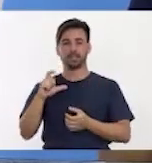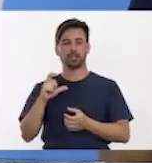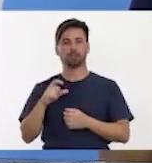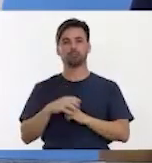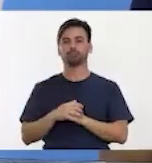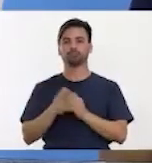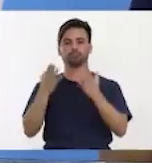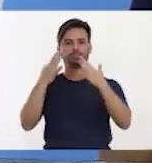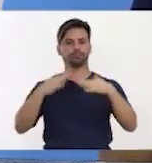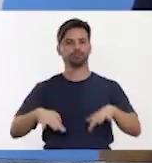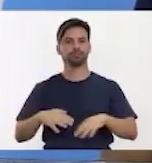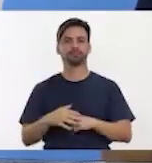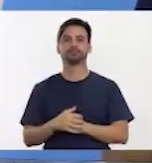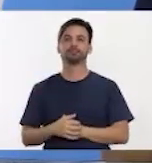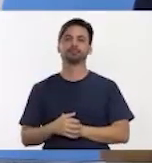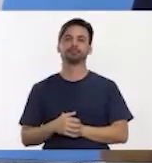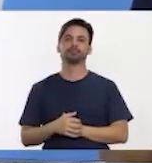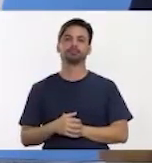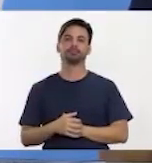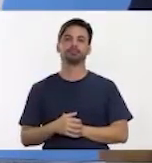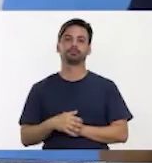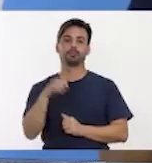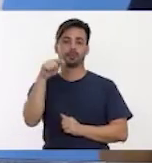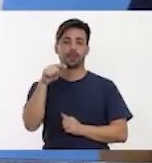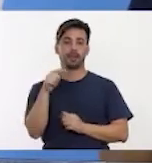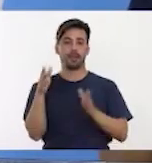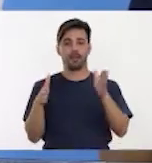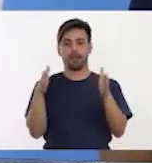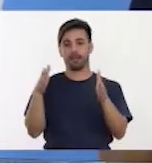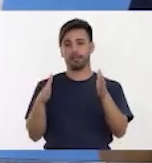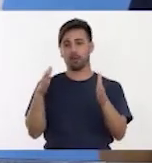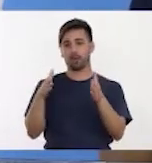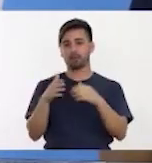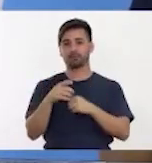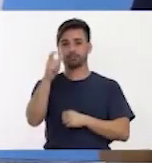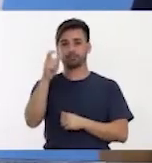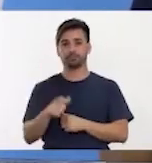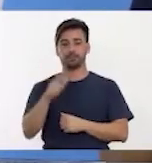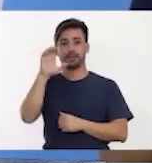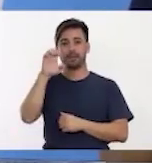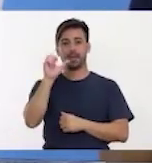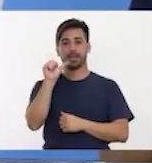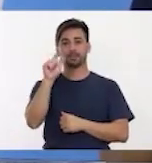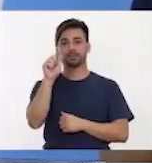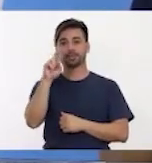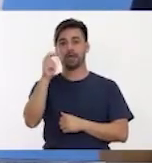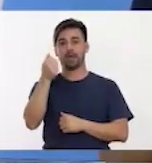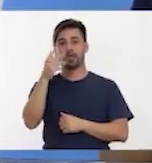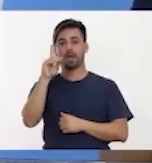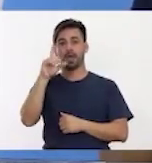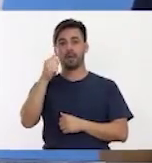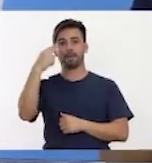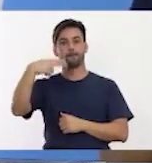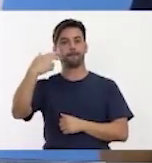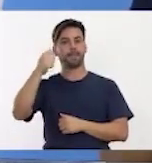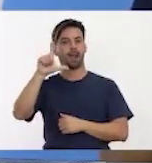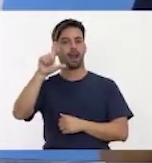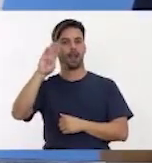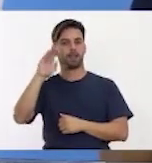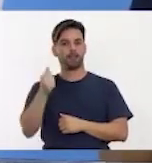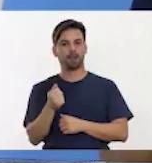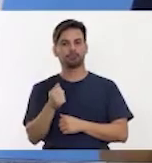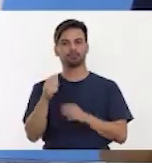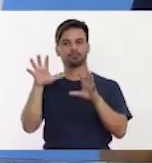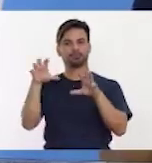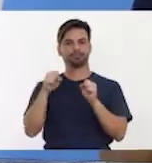del partido y lo disuelve. Ya para esta época, Estrada Palma había sido asimilado por la